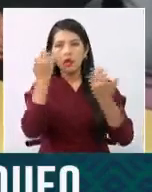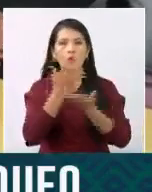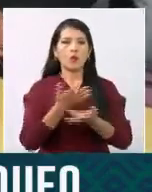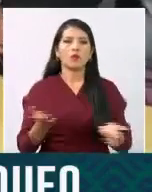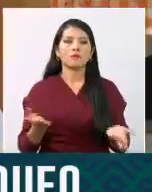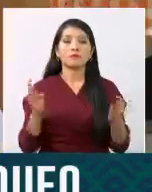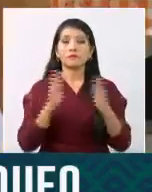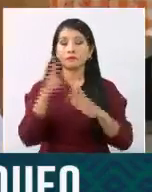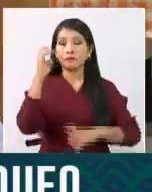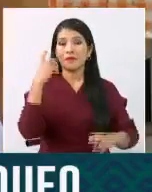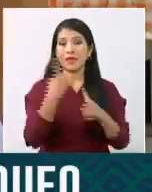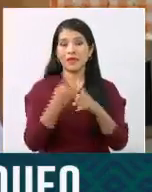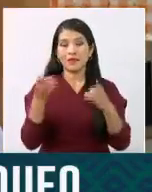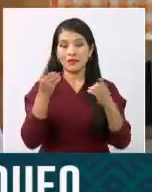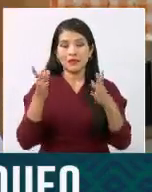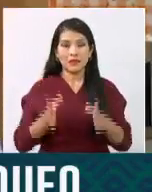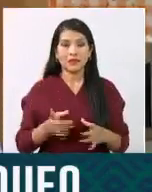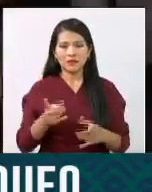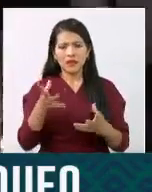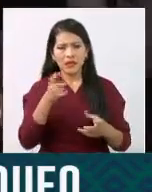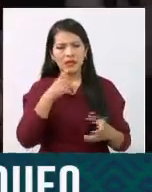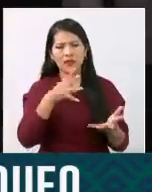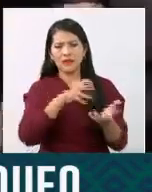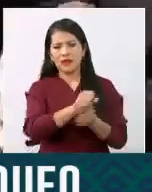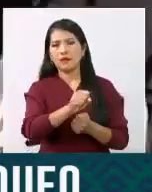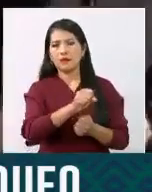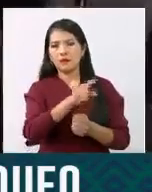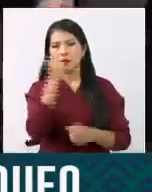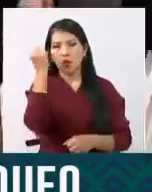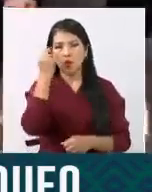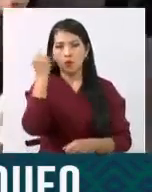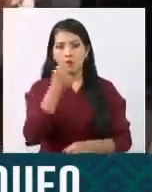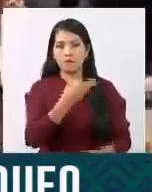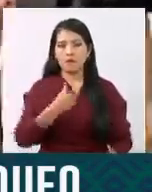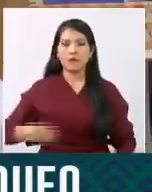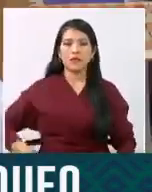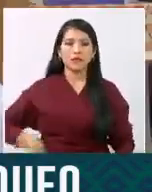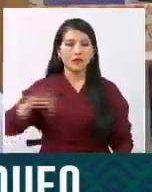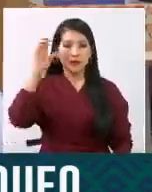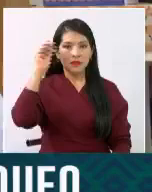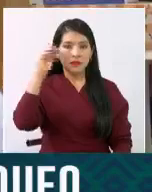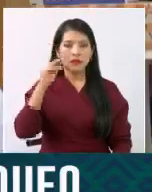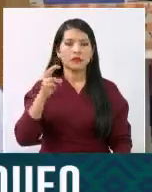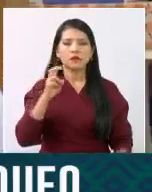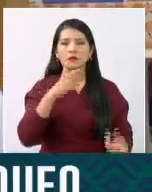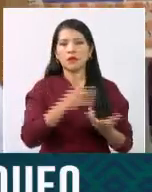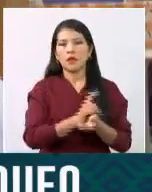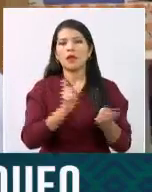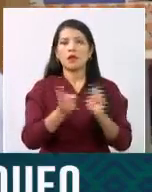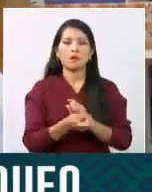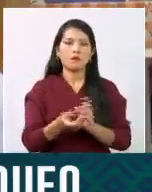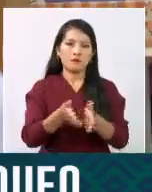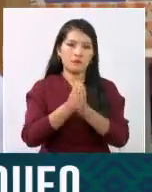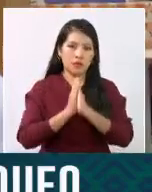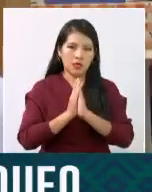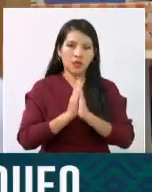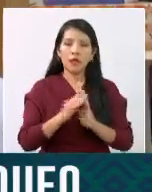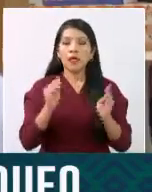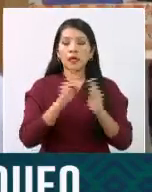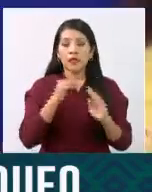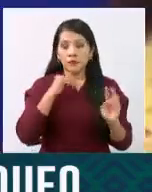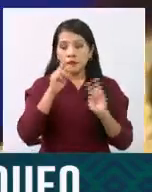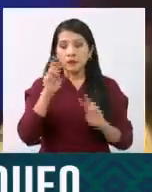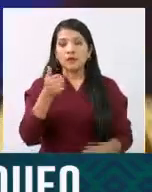que exdirigentes quieran perjudicar al gobierno del presidente Luis Arce. Y lo lamentable es que algunos dirigentes,